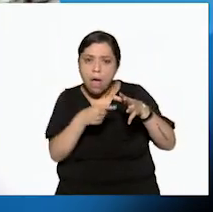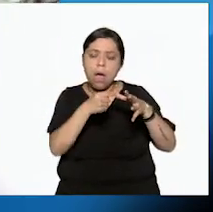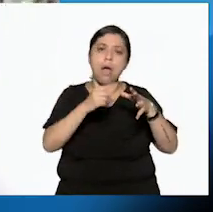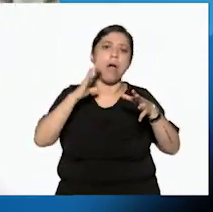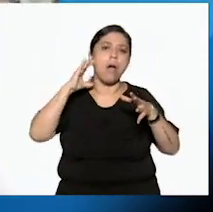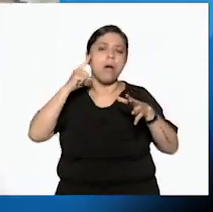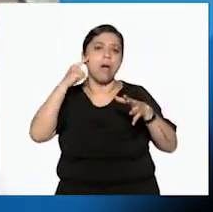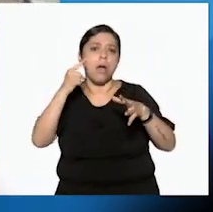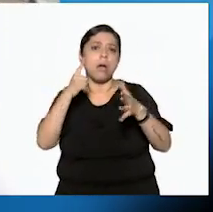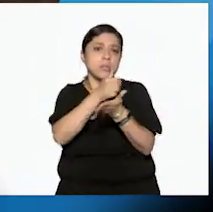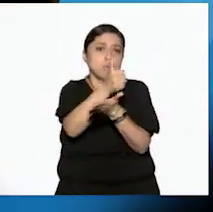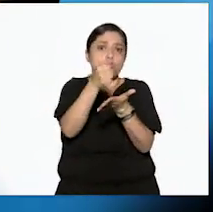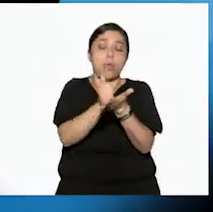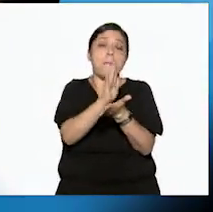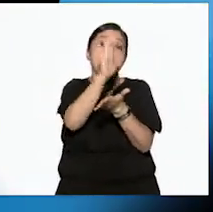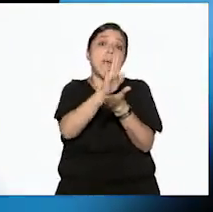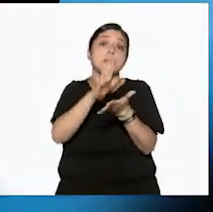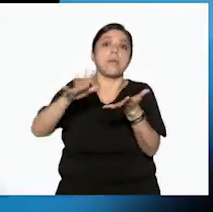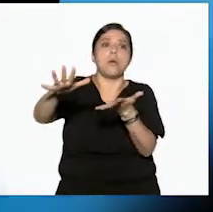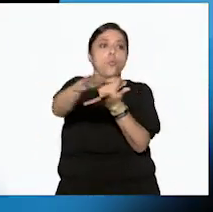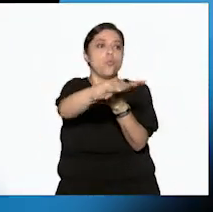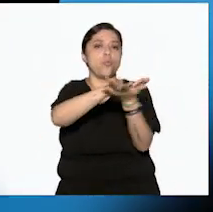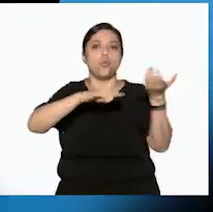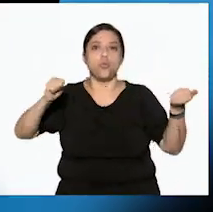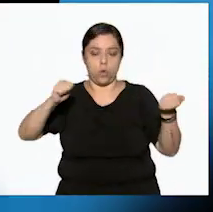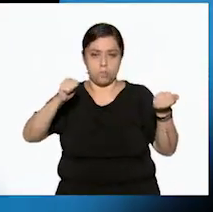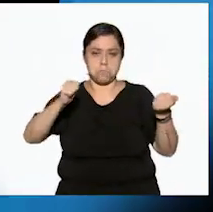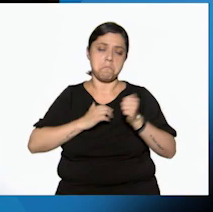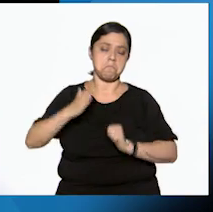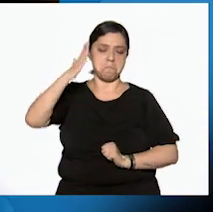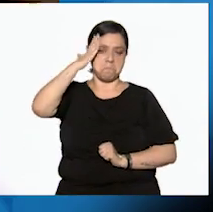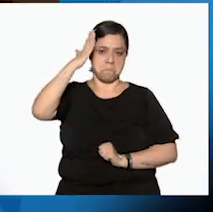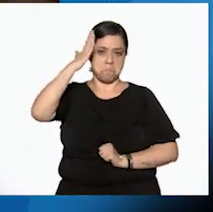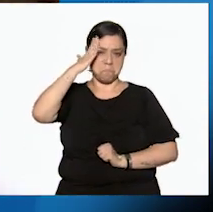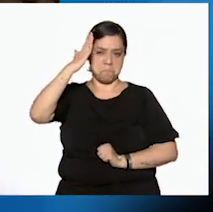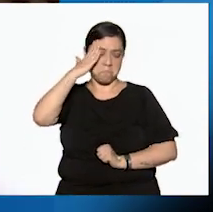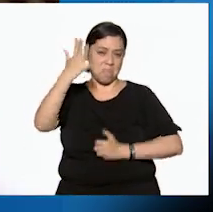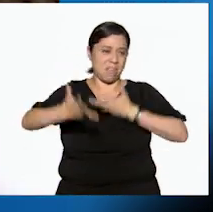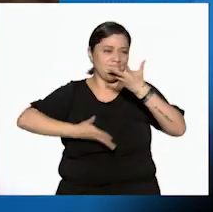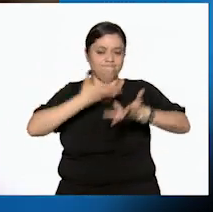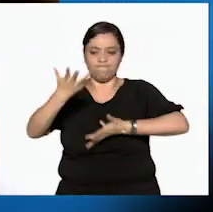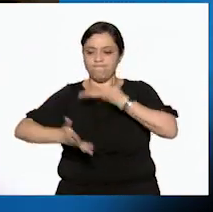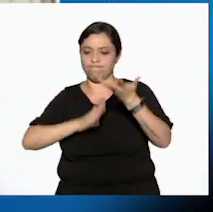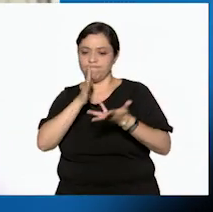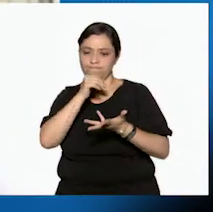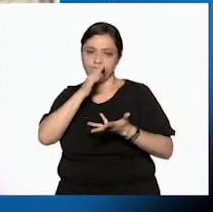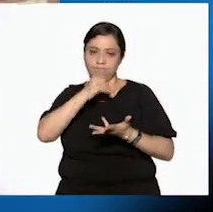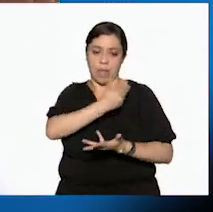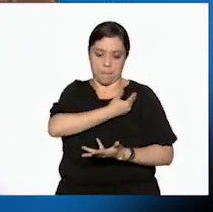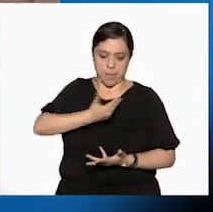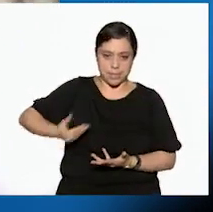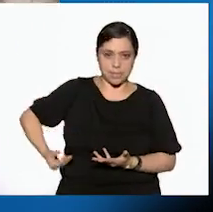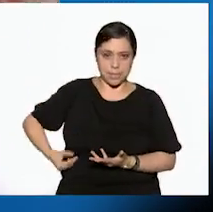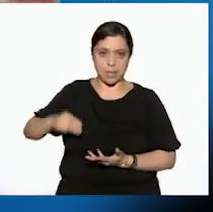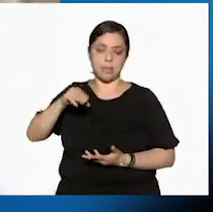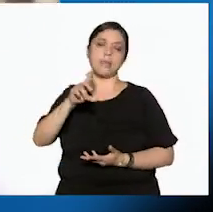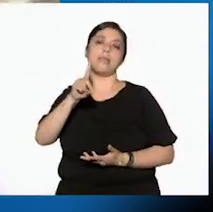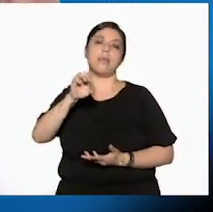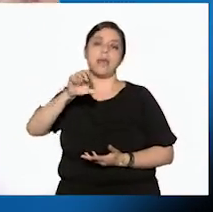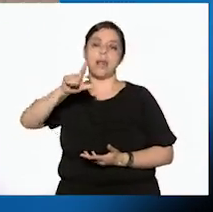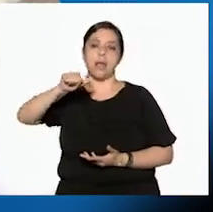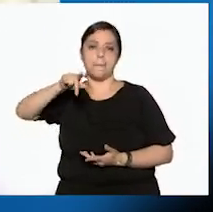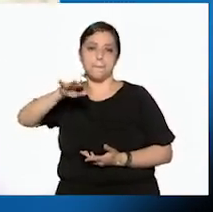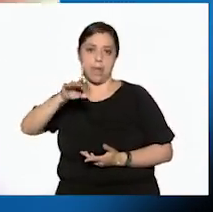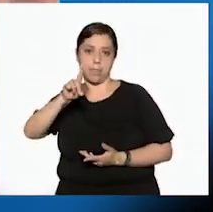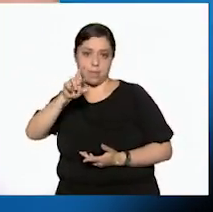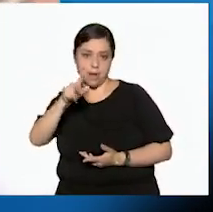había sido borrada del mapa. Las autoridades locales actuaron con torpeza y Miguel de la Madrid, entonces presidente de la